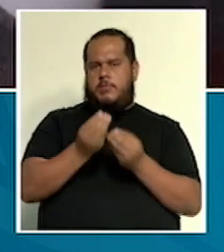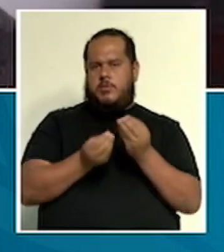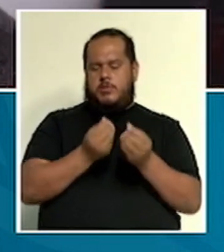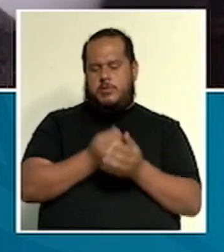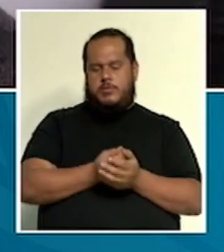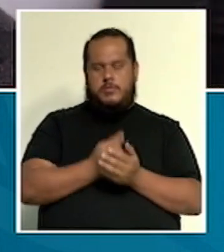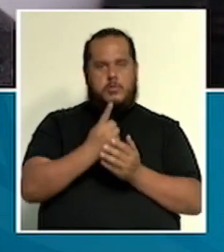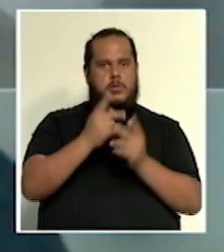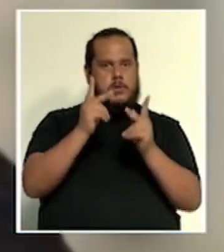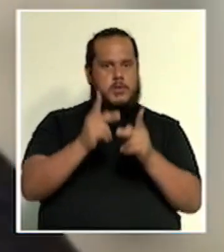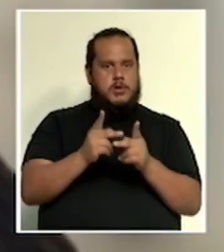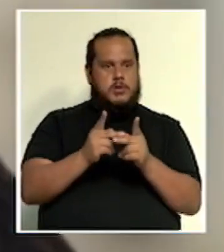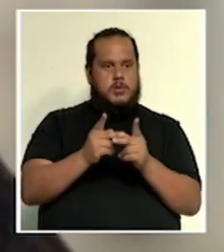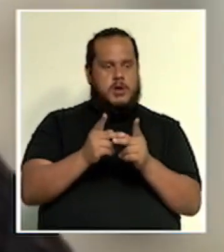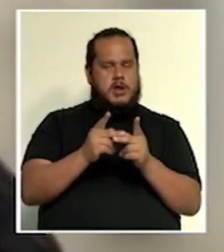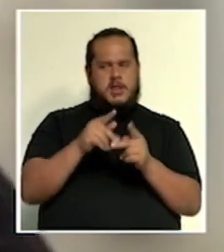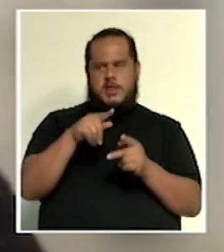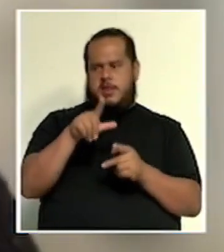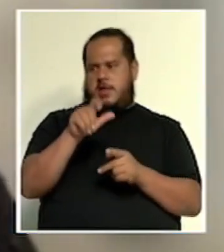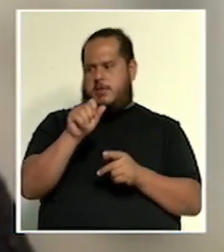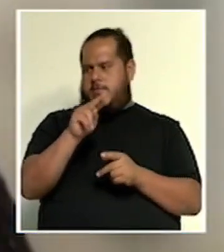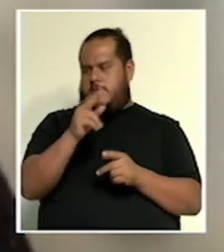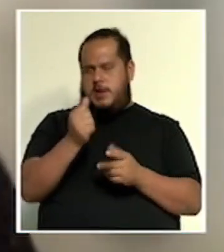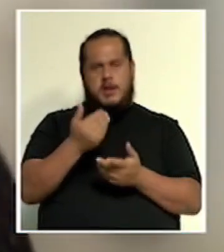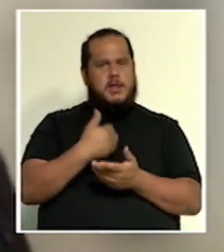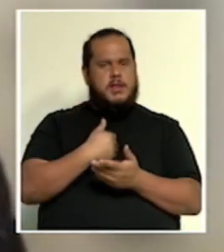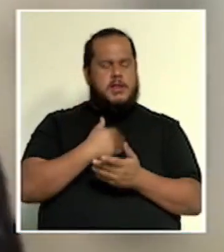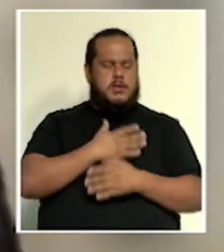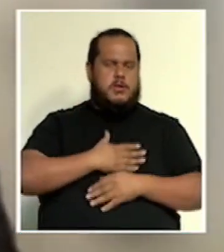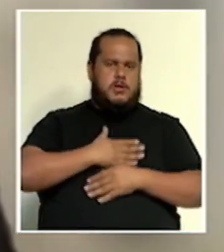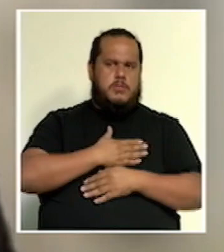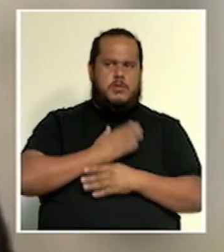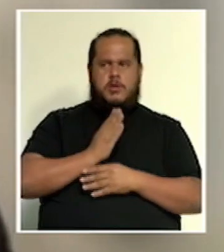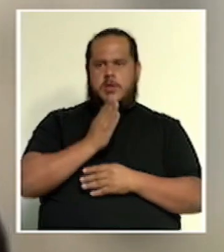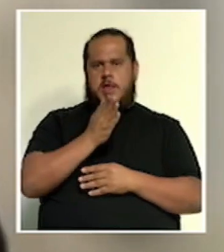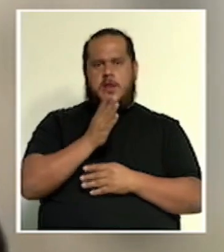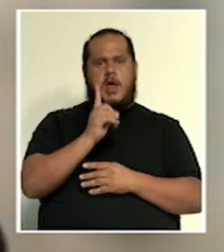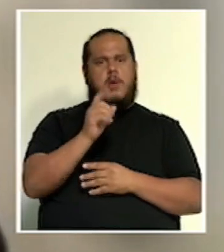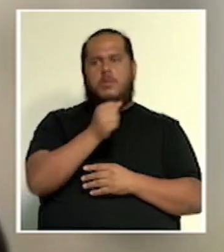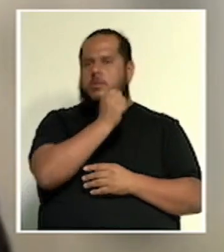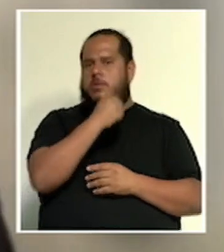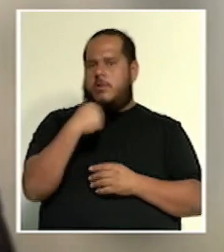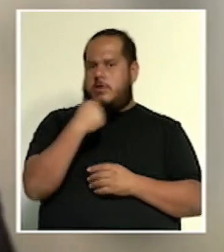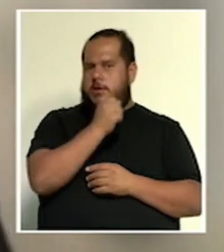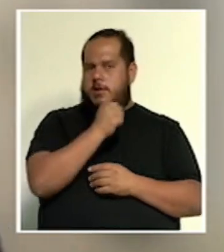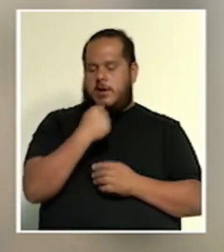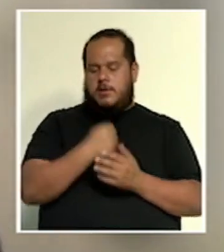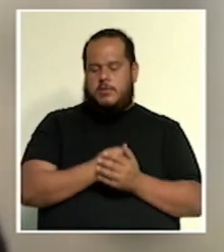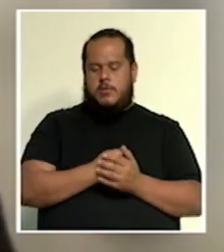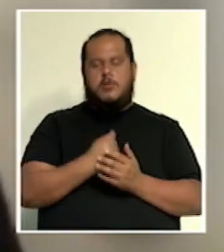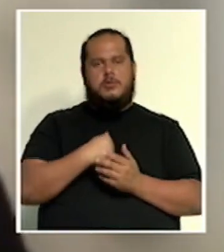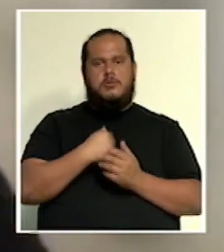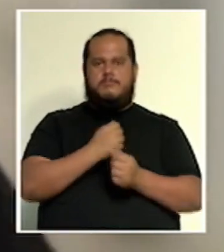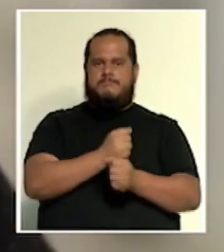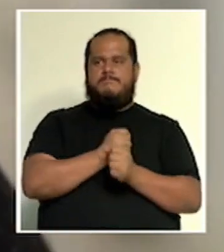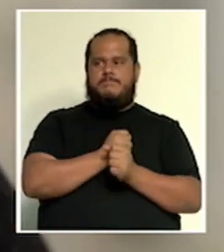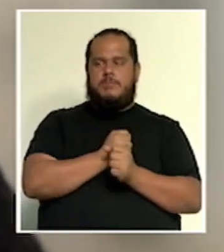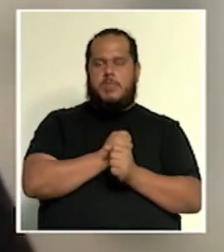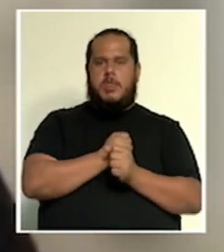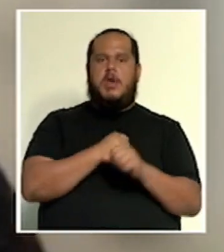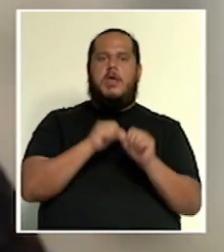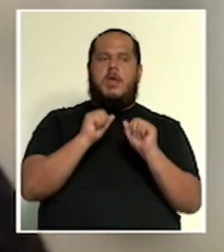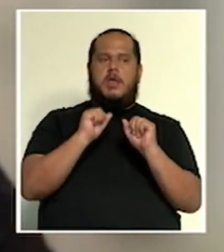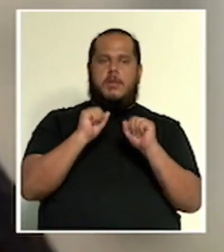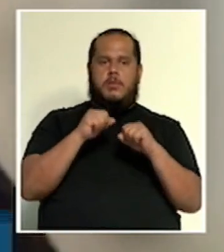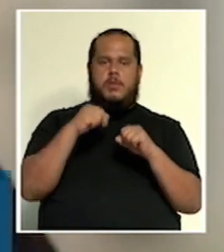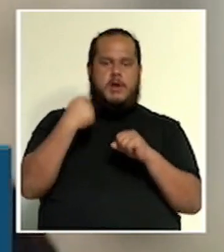Una persona que está plena, que ha tenido el disfrute de asistir a un concierto, estoy segura de que podrá al